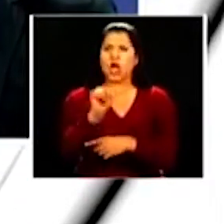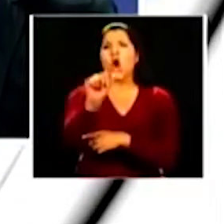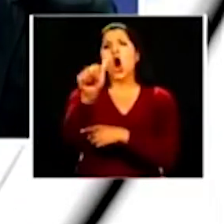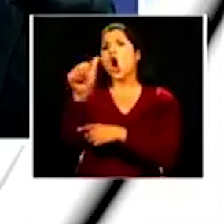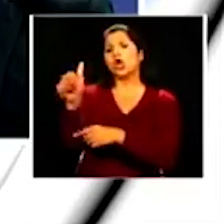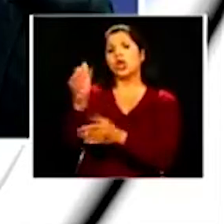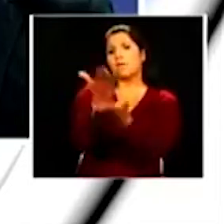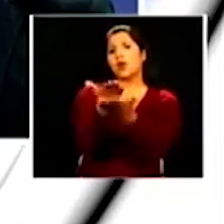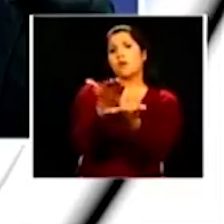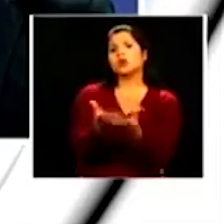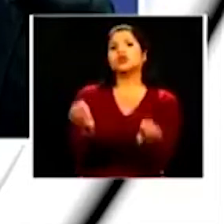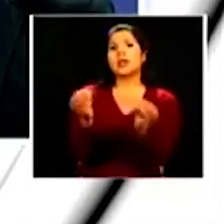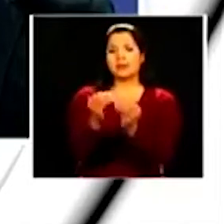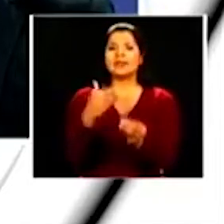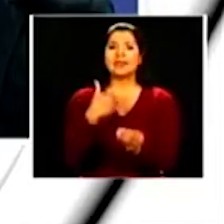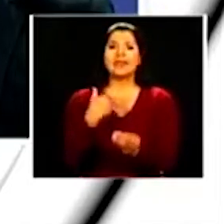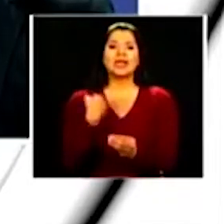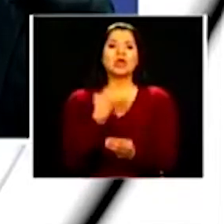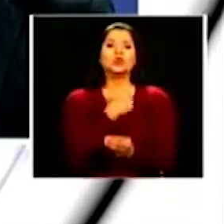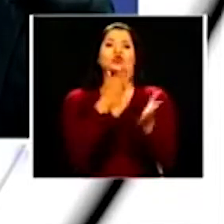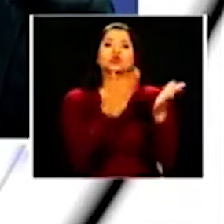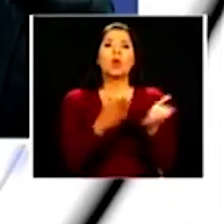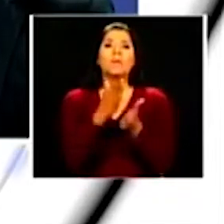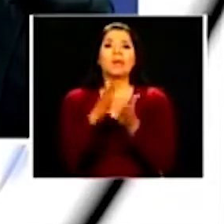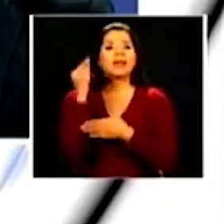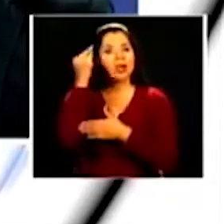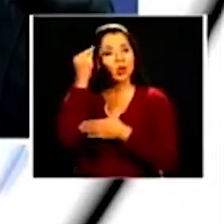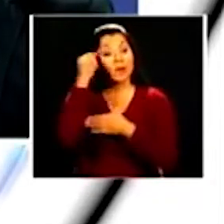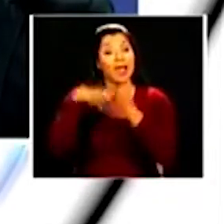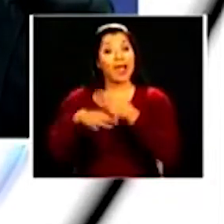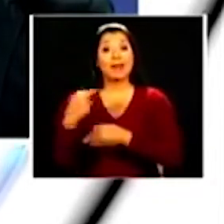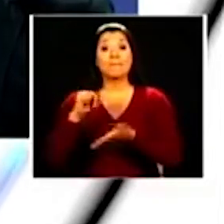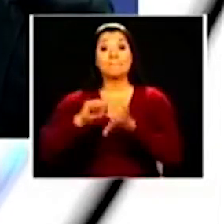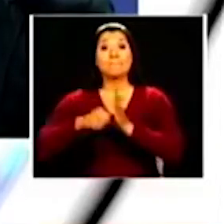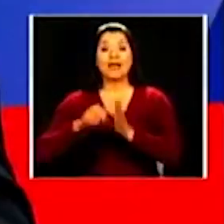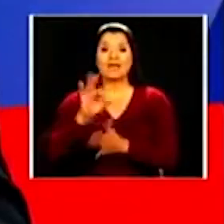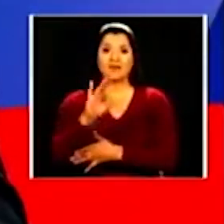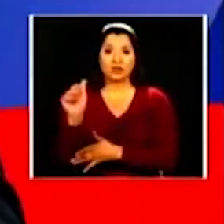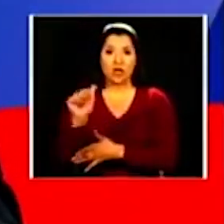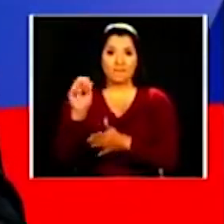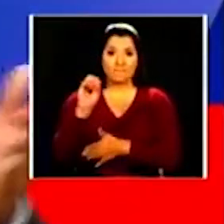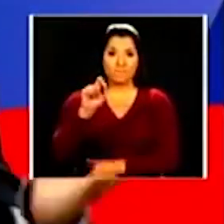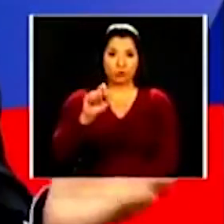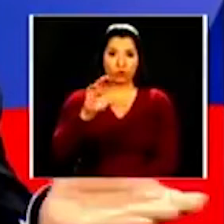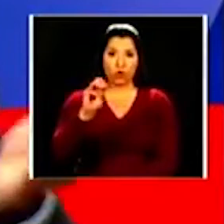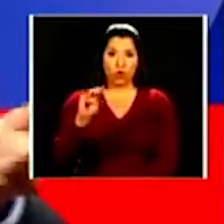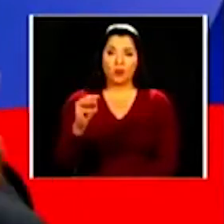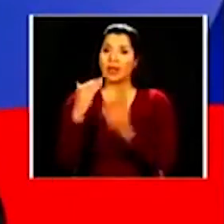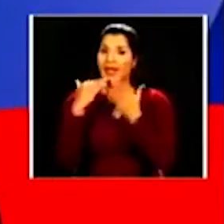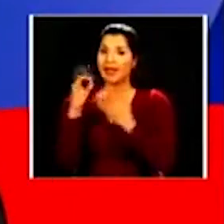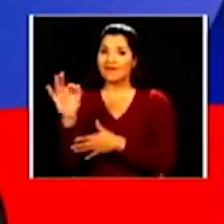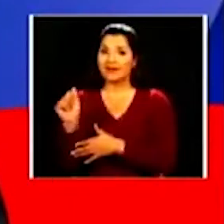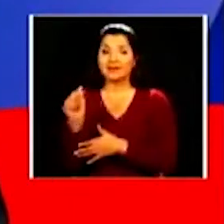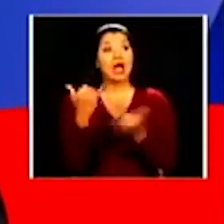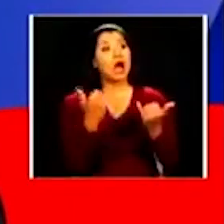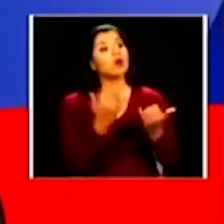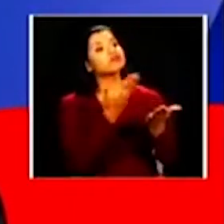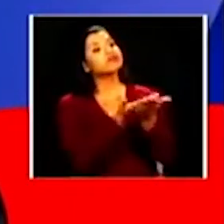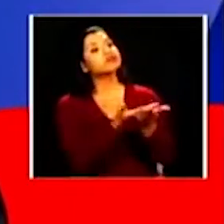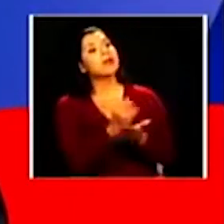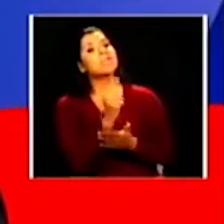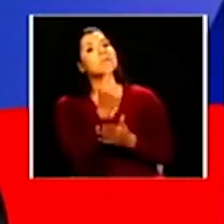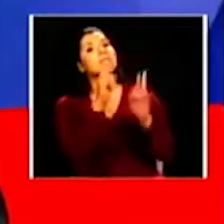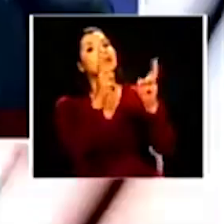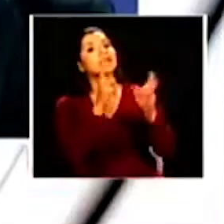también en nuestro plan de gobierno en la página fabricioalvarado.com. Bien, muchas gracias, don Fabricio. Es su turno, don Carlos, de introducir su primer tema en este